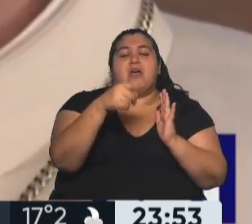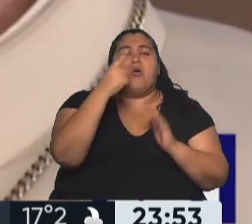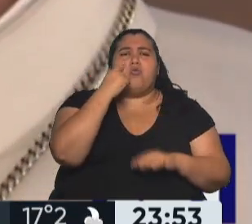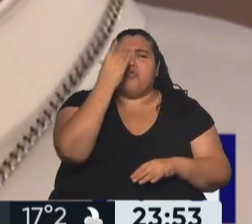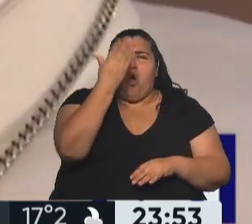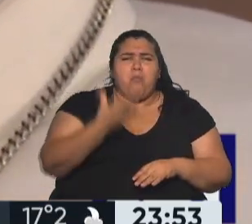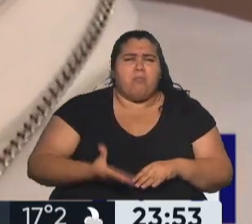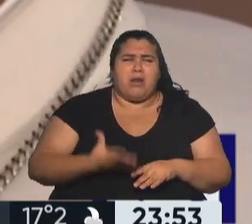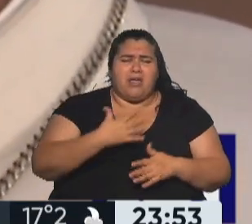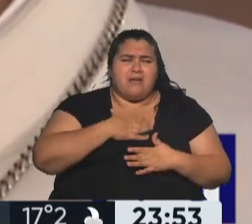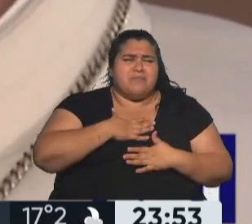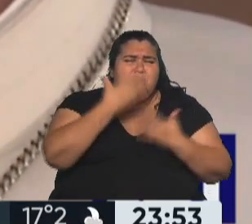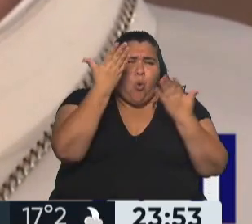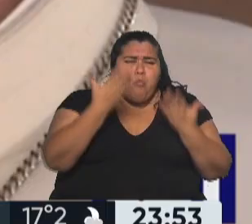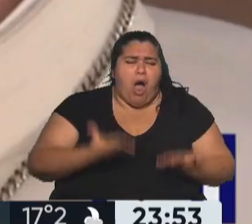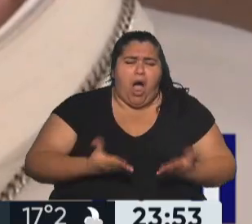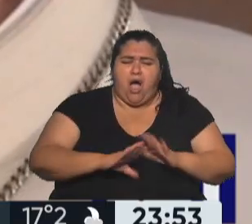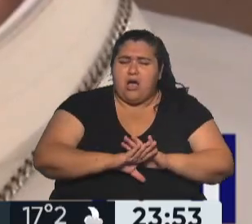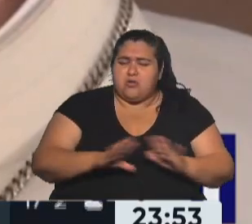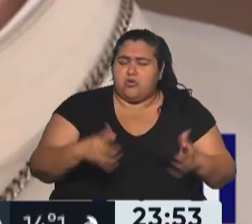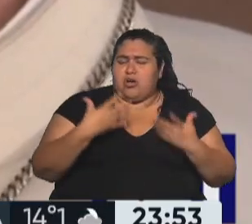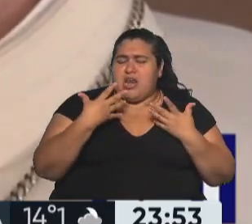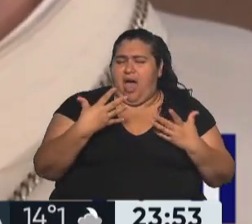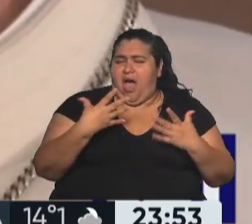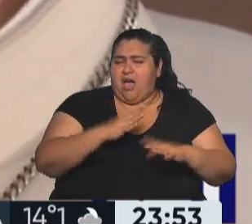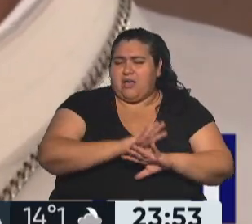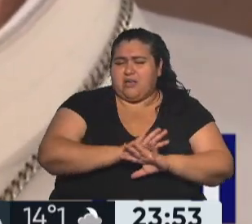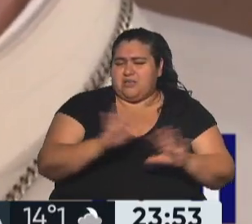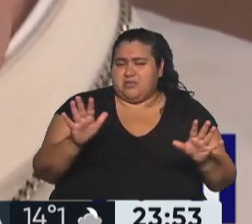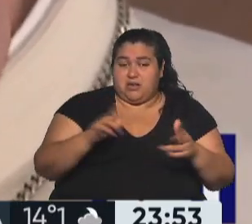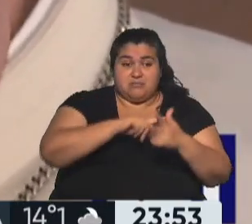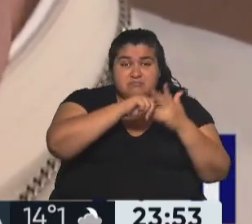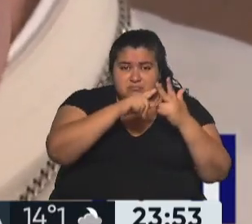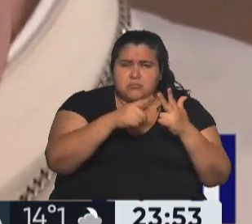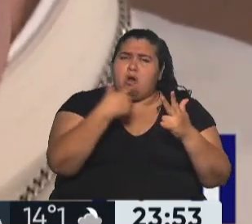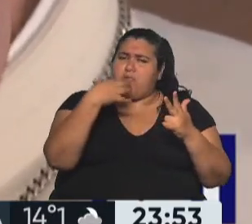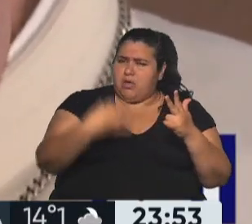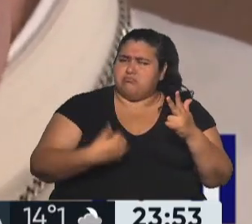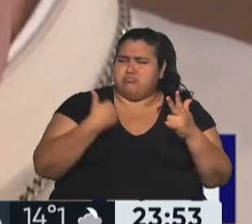di una umanità così grande, ¿no? Ma i tre sono grandi.